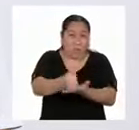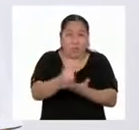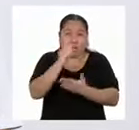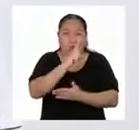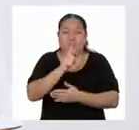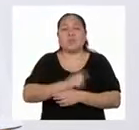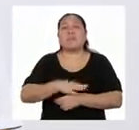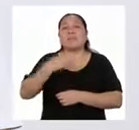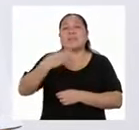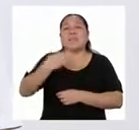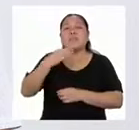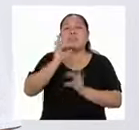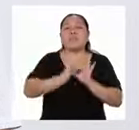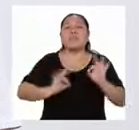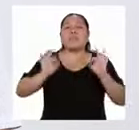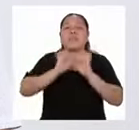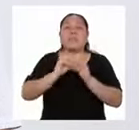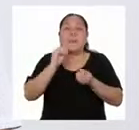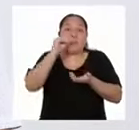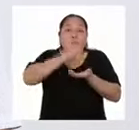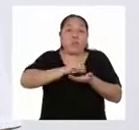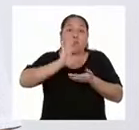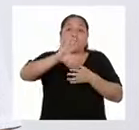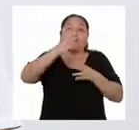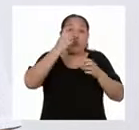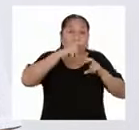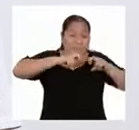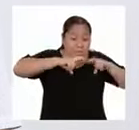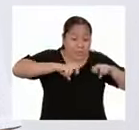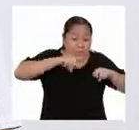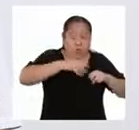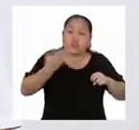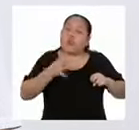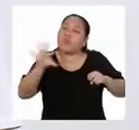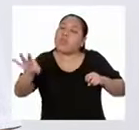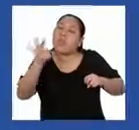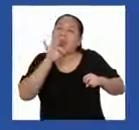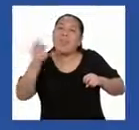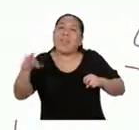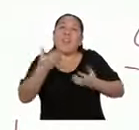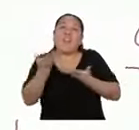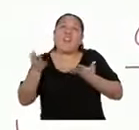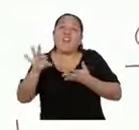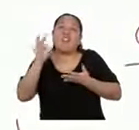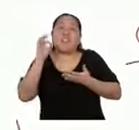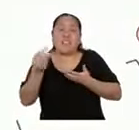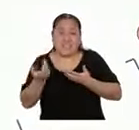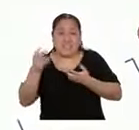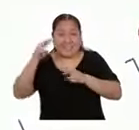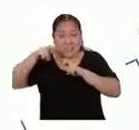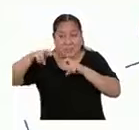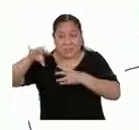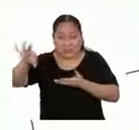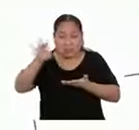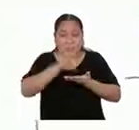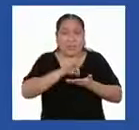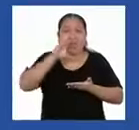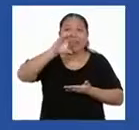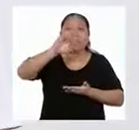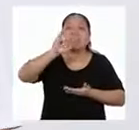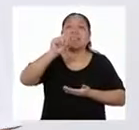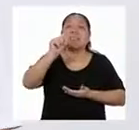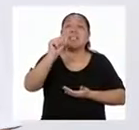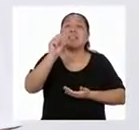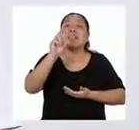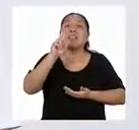es importante registrar en tus trabajos las referencias de donde has obtenido la información conseguida. Citar es una